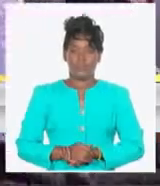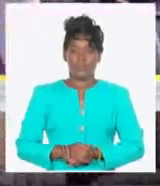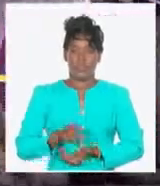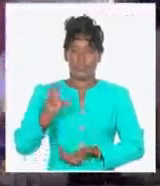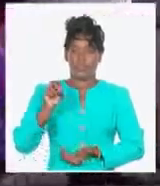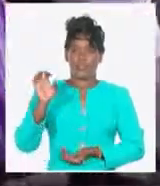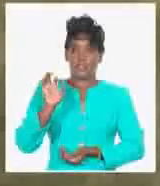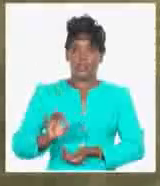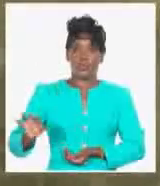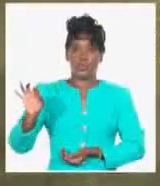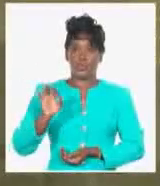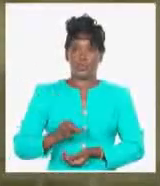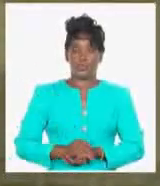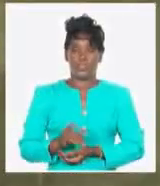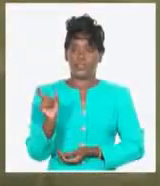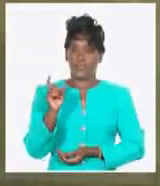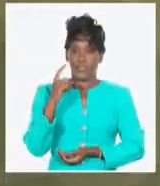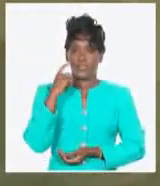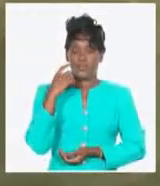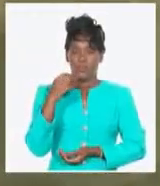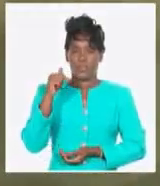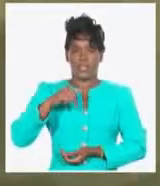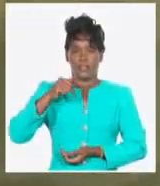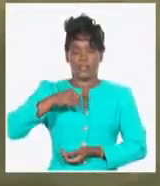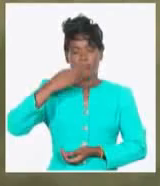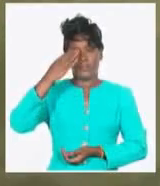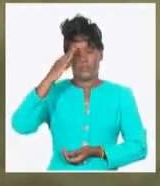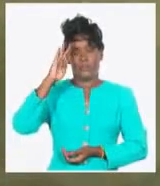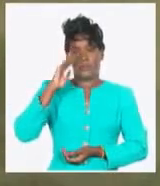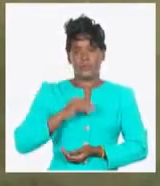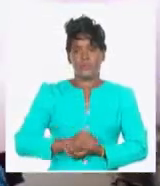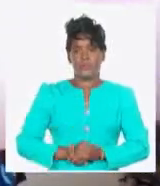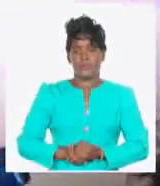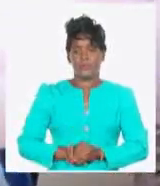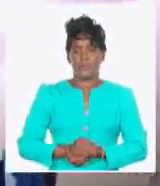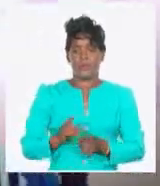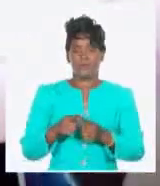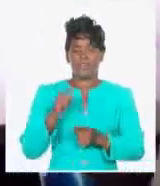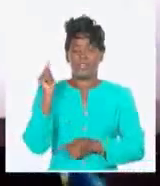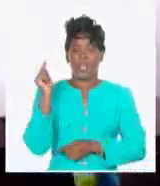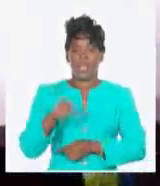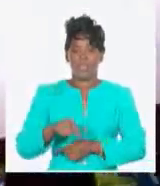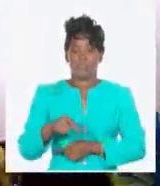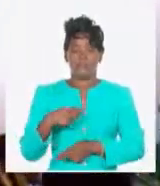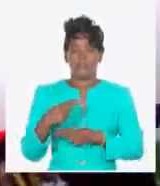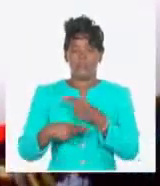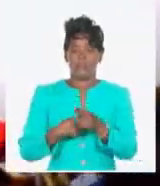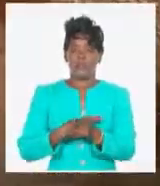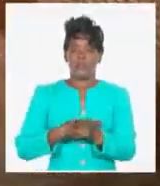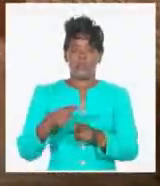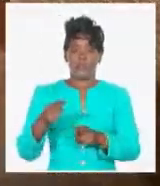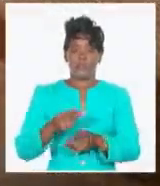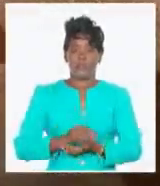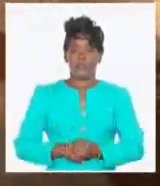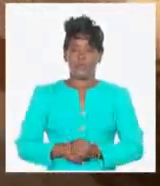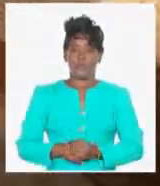octubre es fecha cardinal en la historia y la consolidación de una identidad. Desde aquel octubre